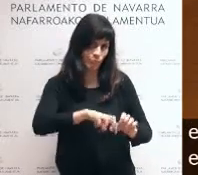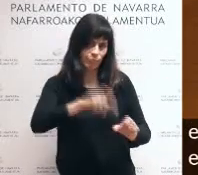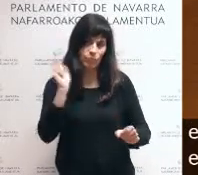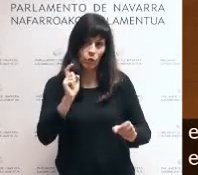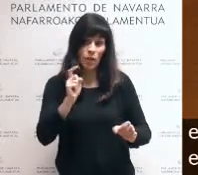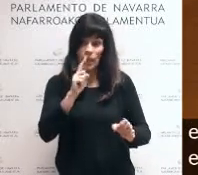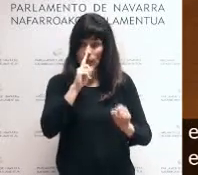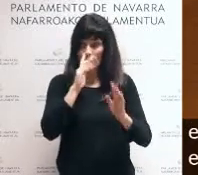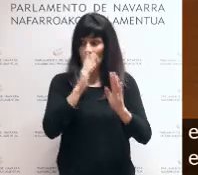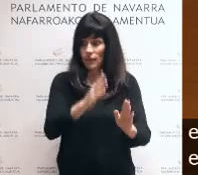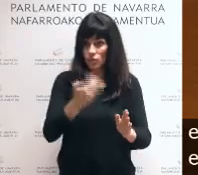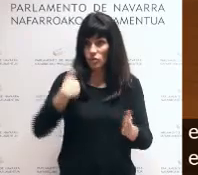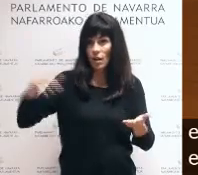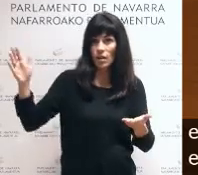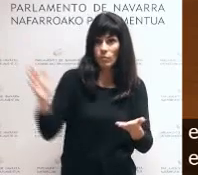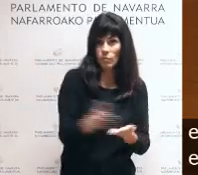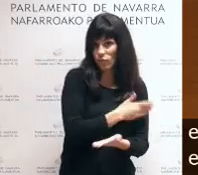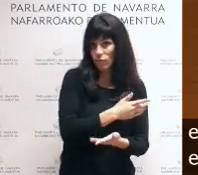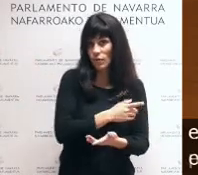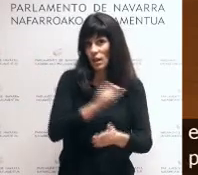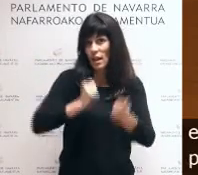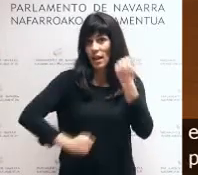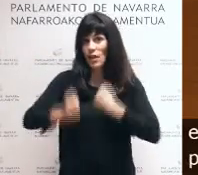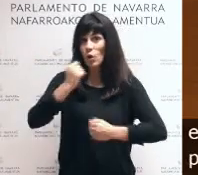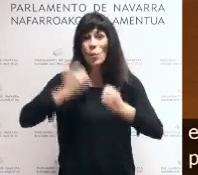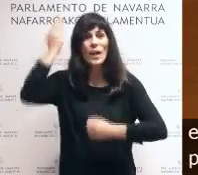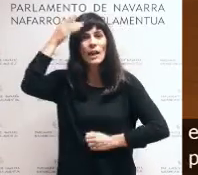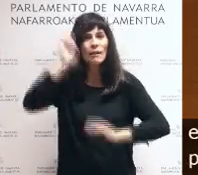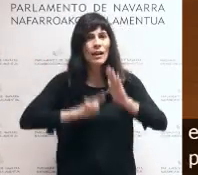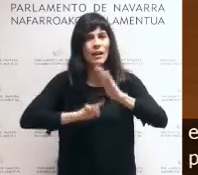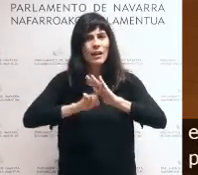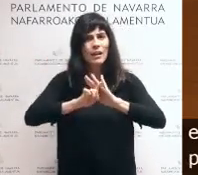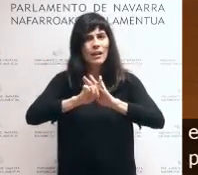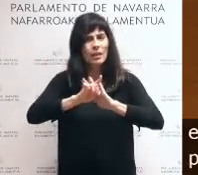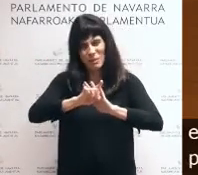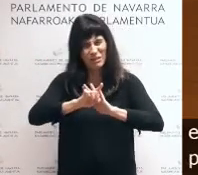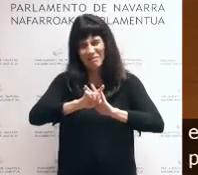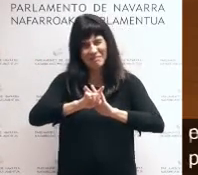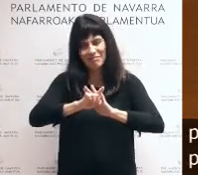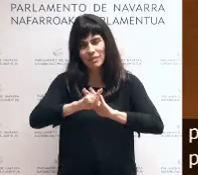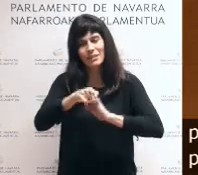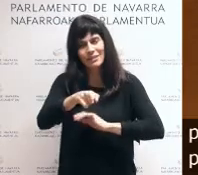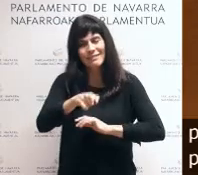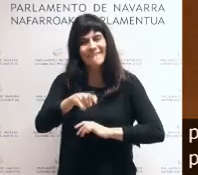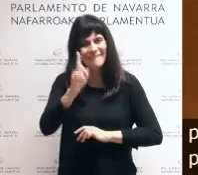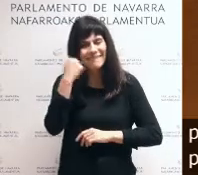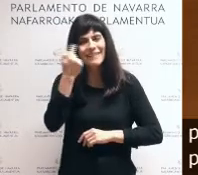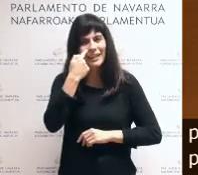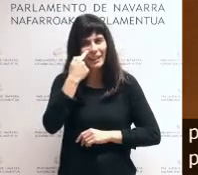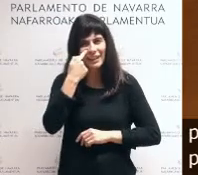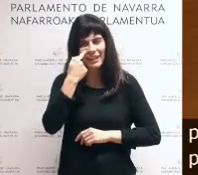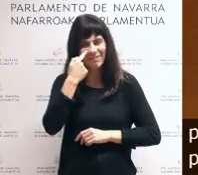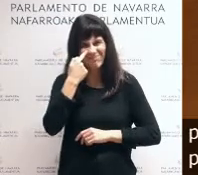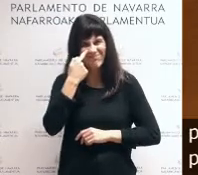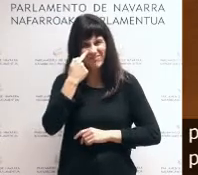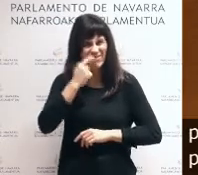esto ha producido en el crecimiento de la economía navarra para que ustedes se den cuenta de que no podemos estar con el tipo de sociedades más alto de toda